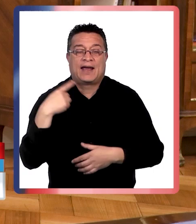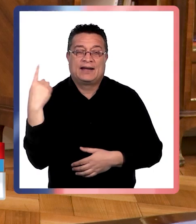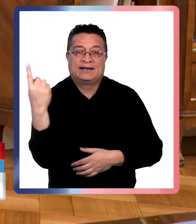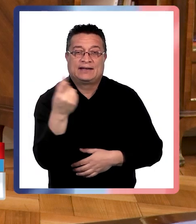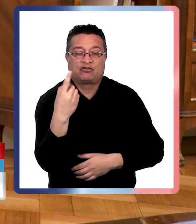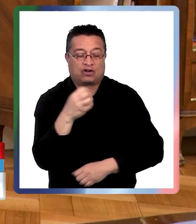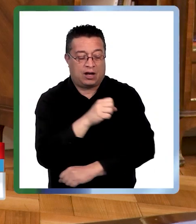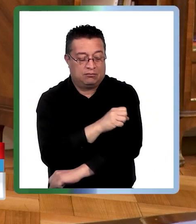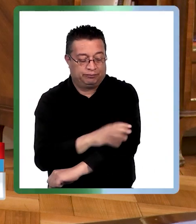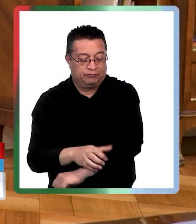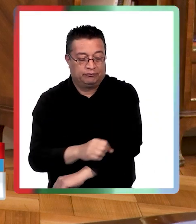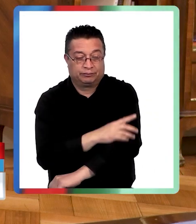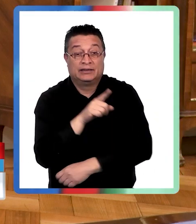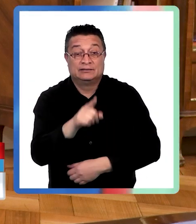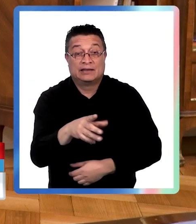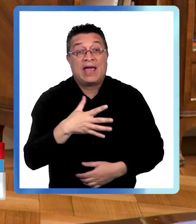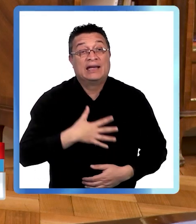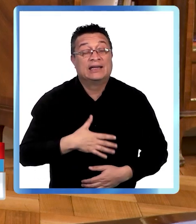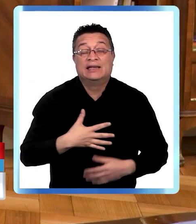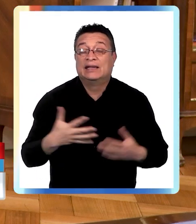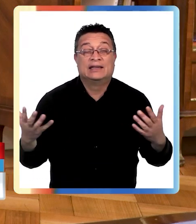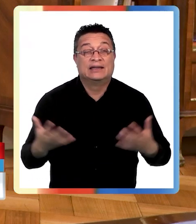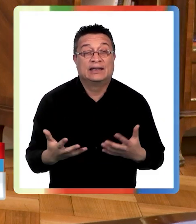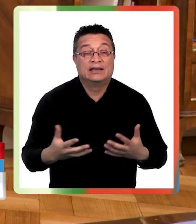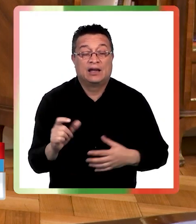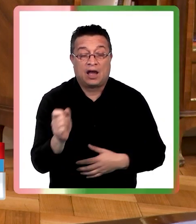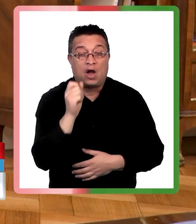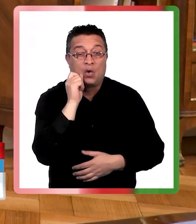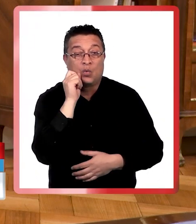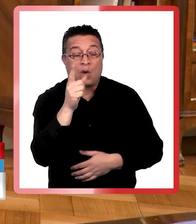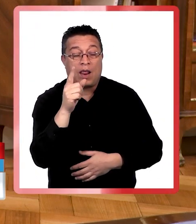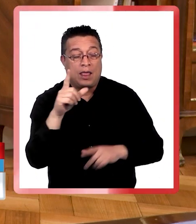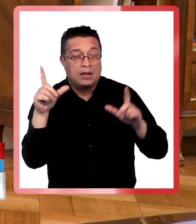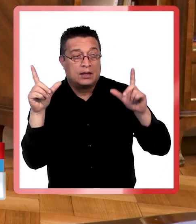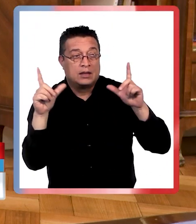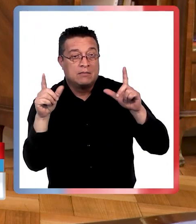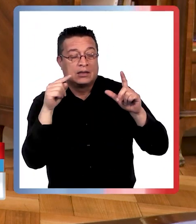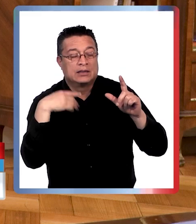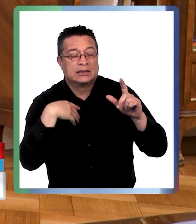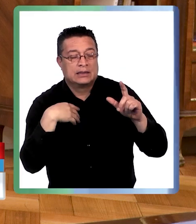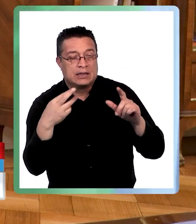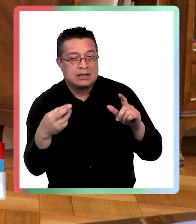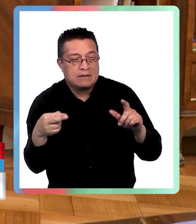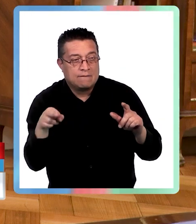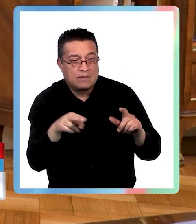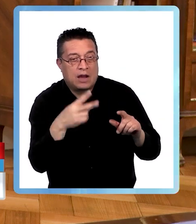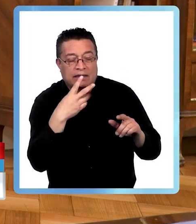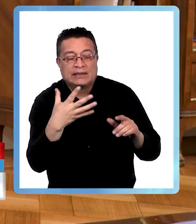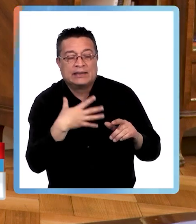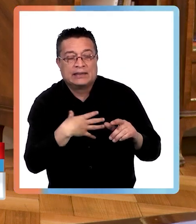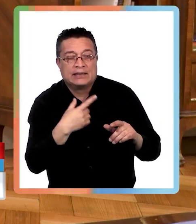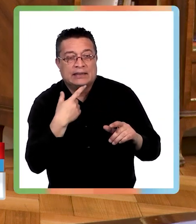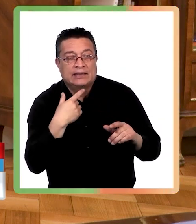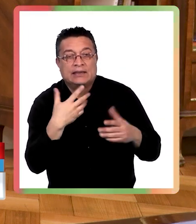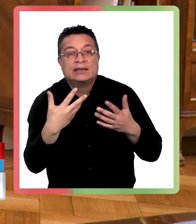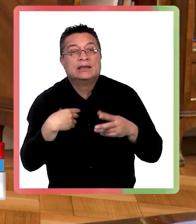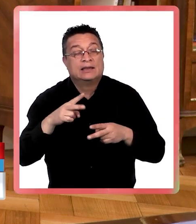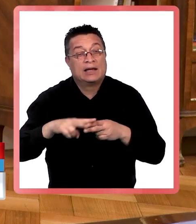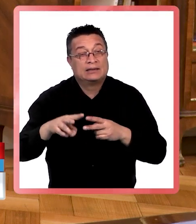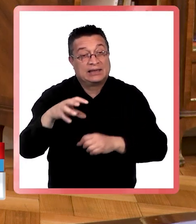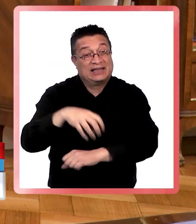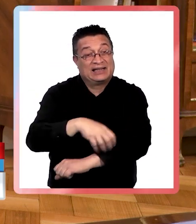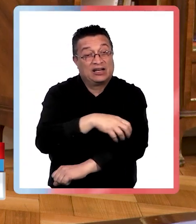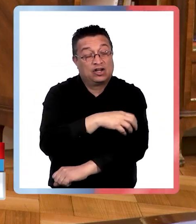descentralización y lo que quiere esa política es decir cuál es la imagen objetivo a la que queremos llegar. ¿Qué cosas queremos que se hagan en las